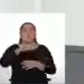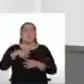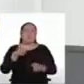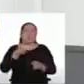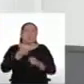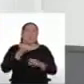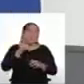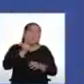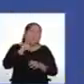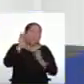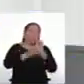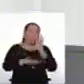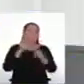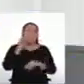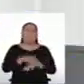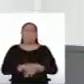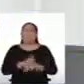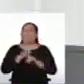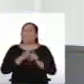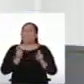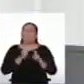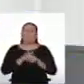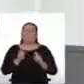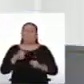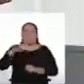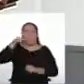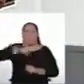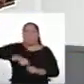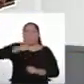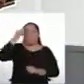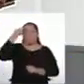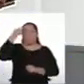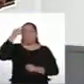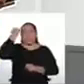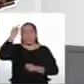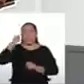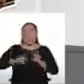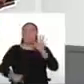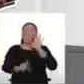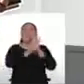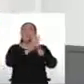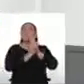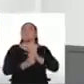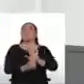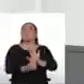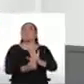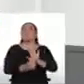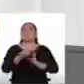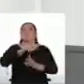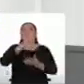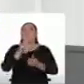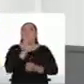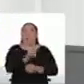feo. Es por eso que propongo esta ley. Una ley que dispone que por cada gota de